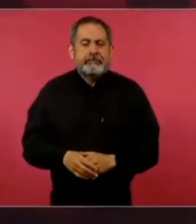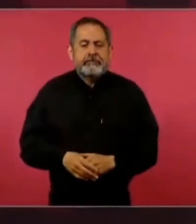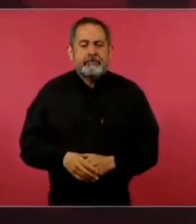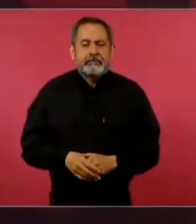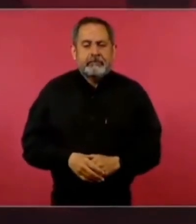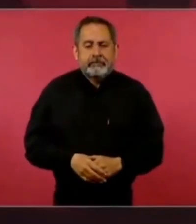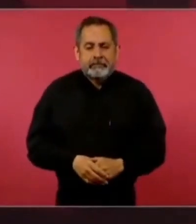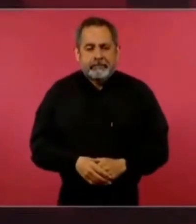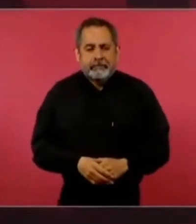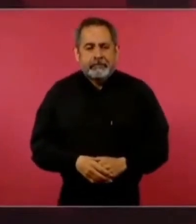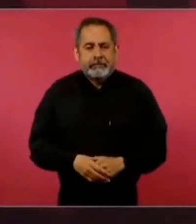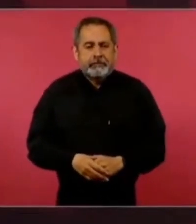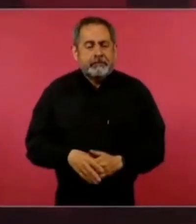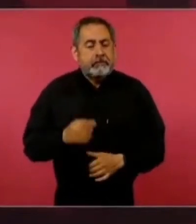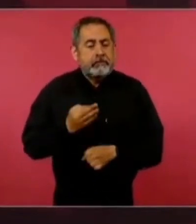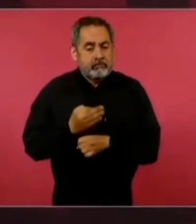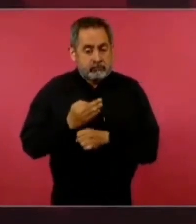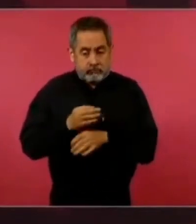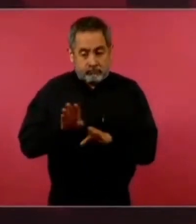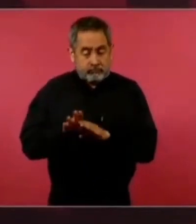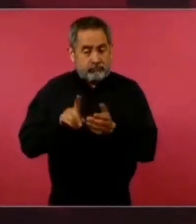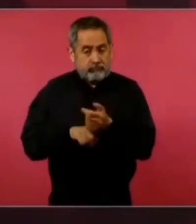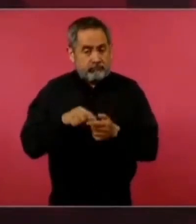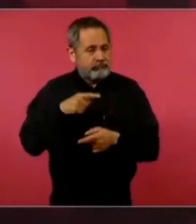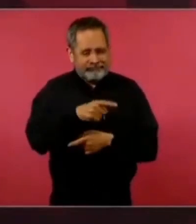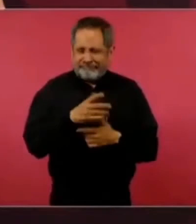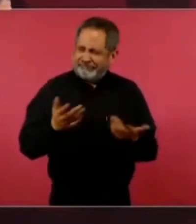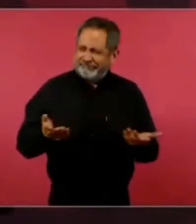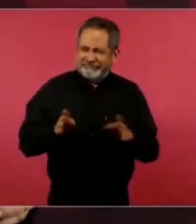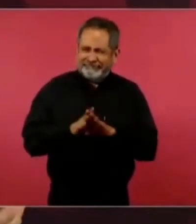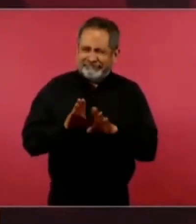En este tiempo, una organización